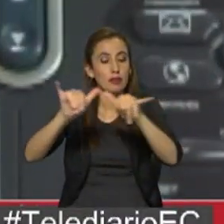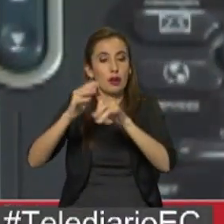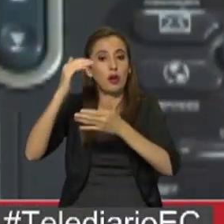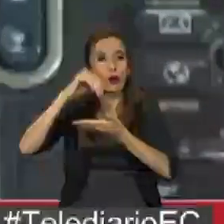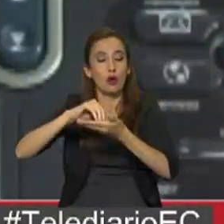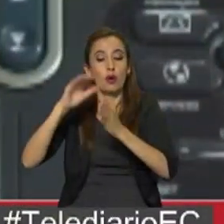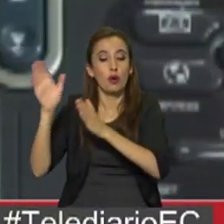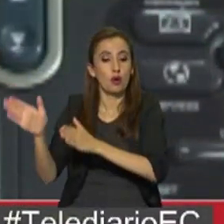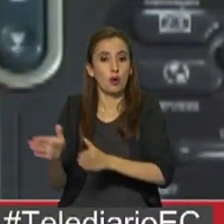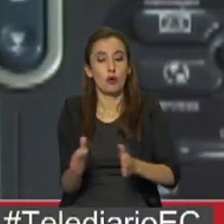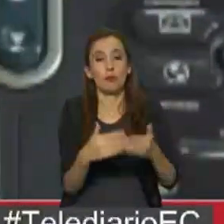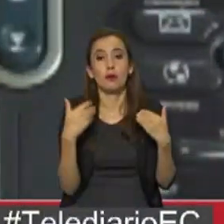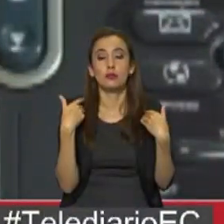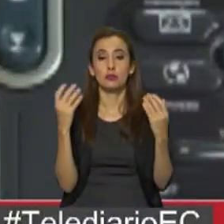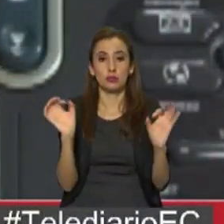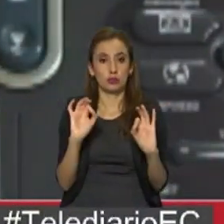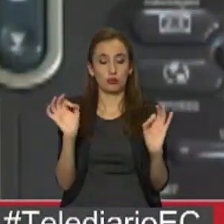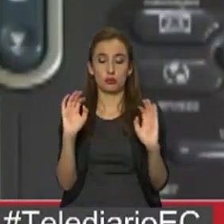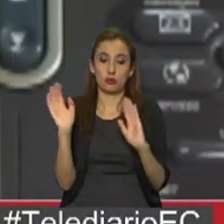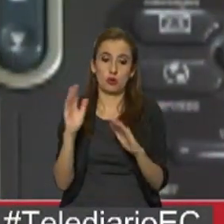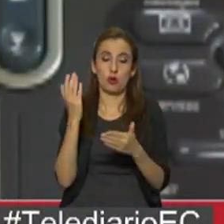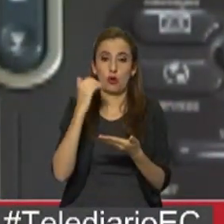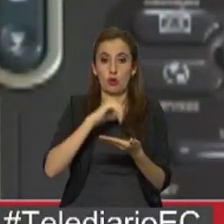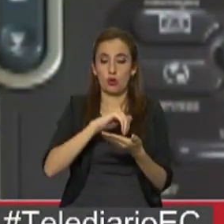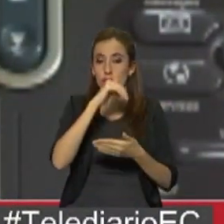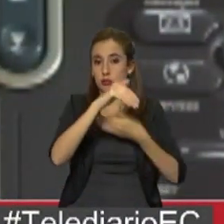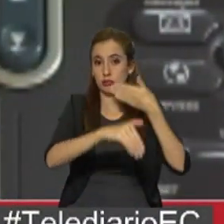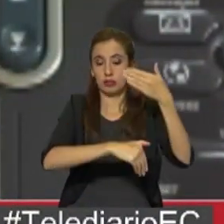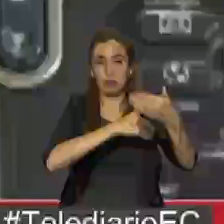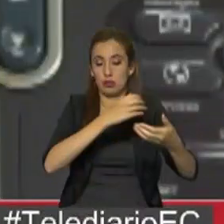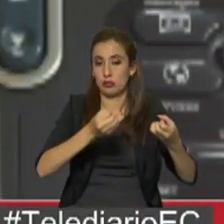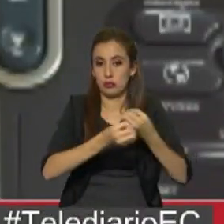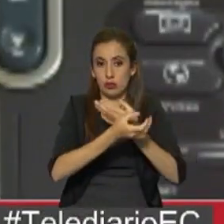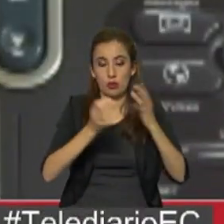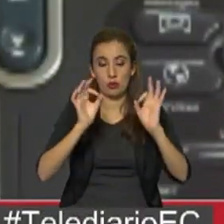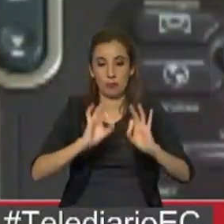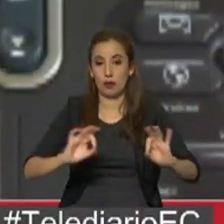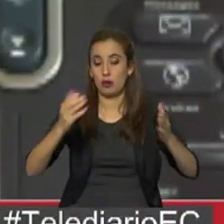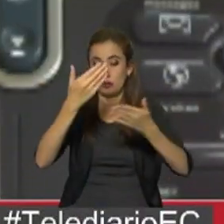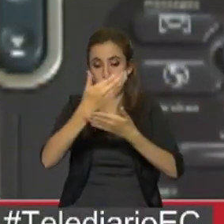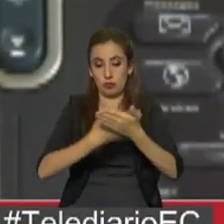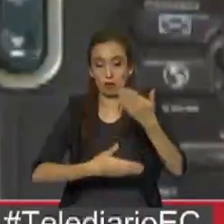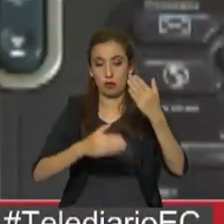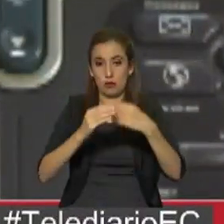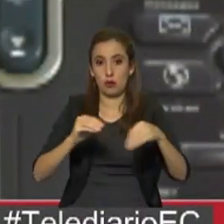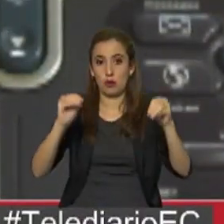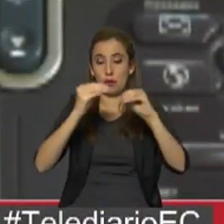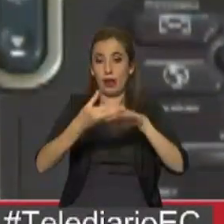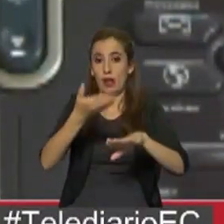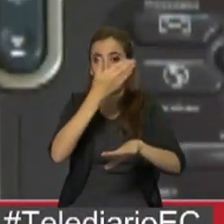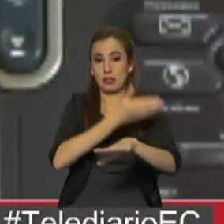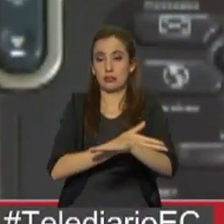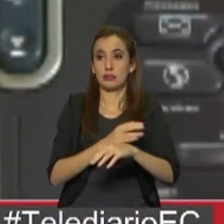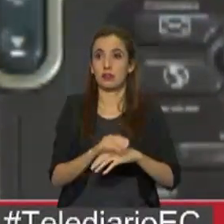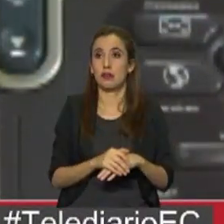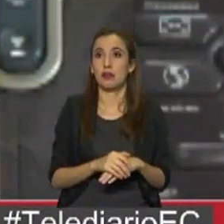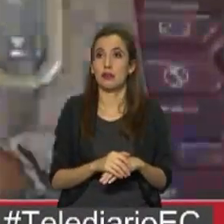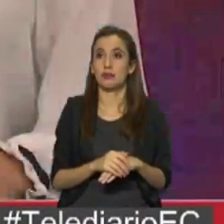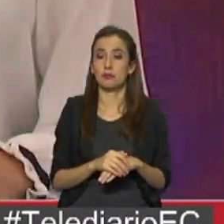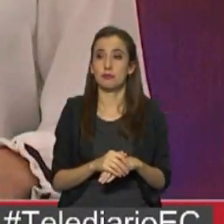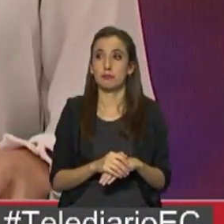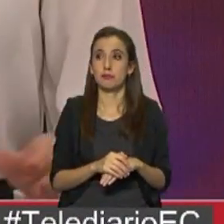operación sin volver a hacer y sin volver a tramitar esos documentos clientes los hicieron con anterioridad el